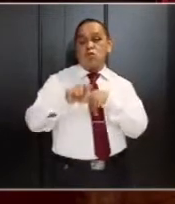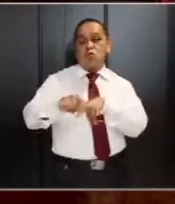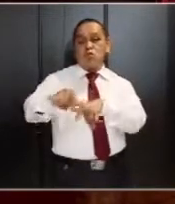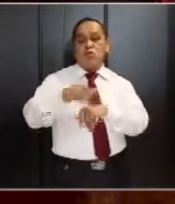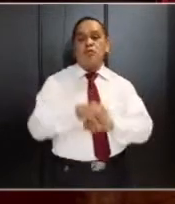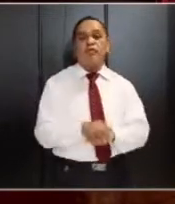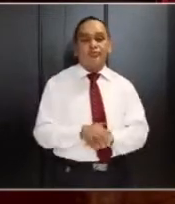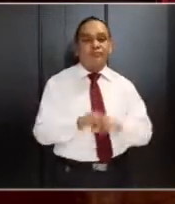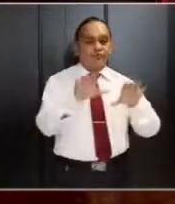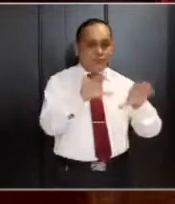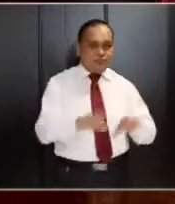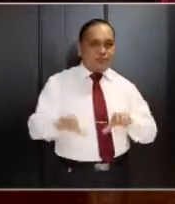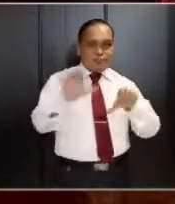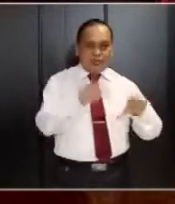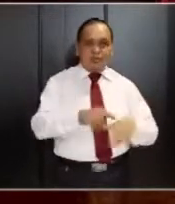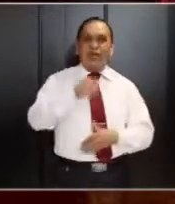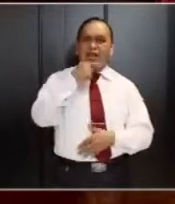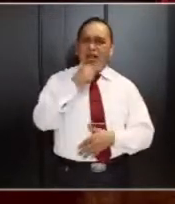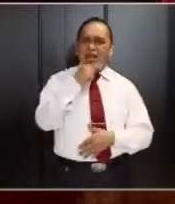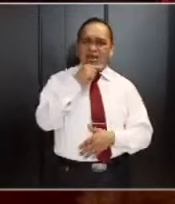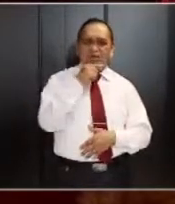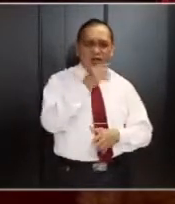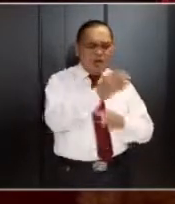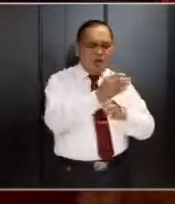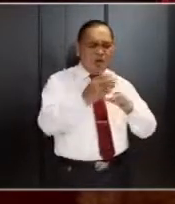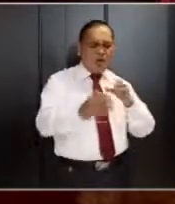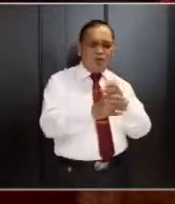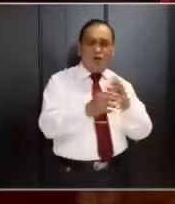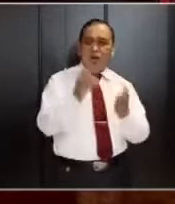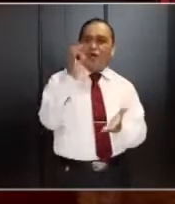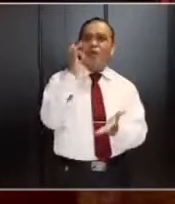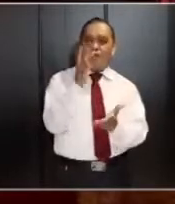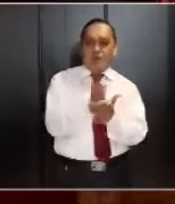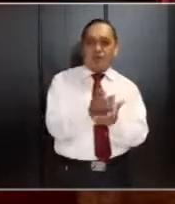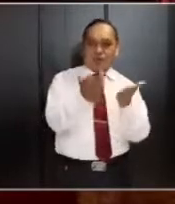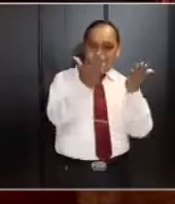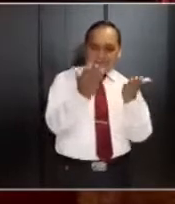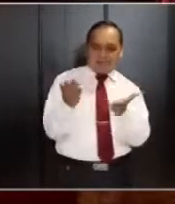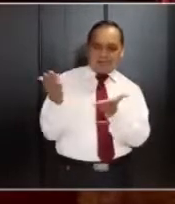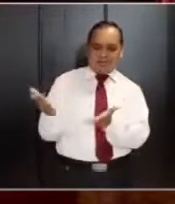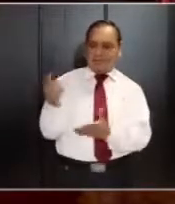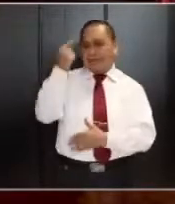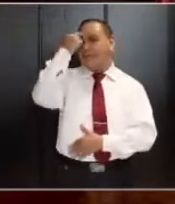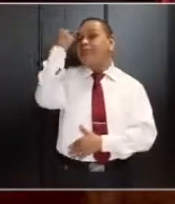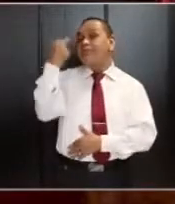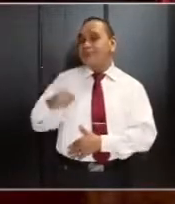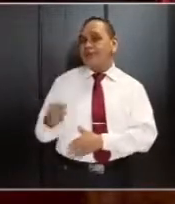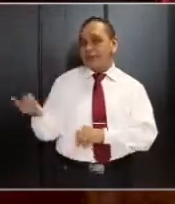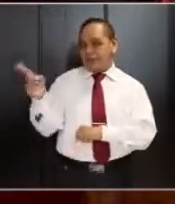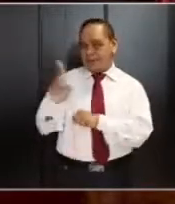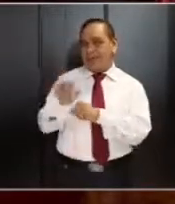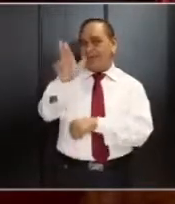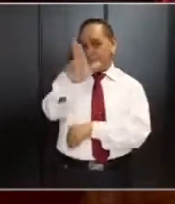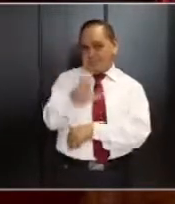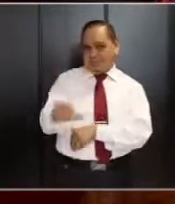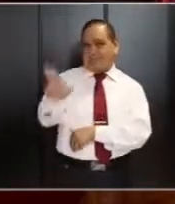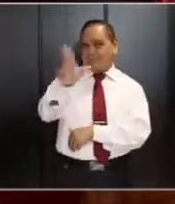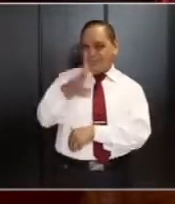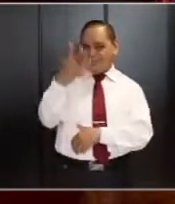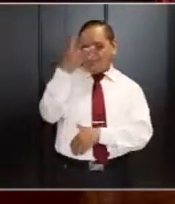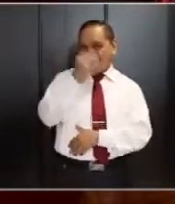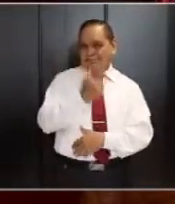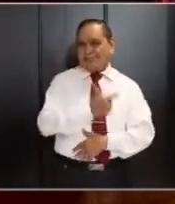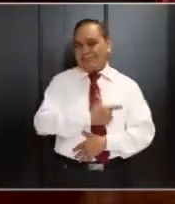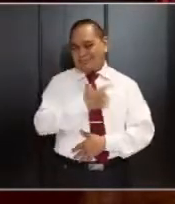computadoras, los lápices, los muebles. No, solo esto nos dejaron bien bonito para que pudiéramos hacer el martes del jaguar. Yo se los